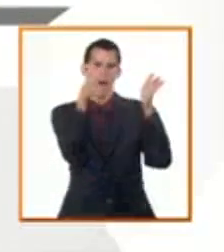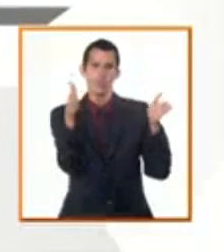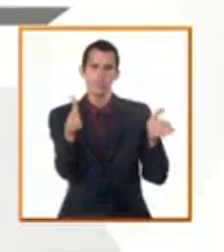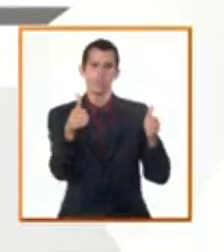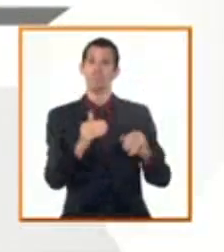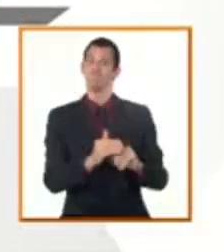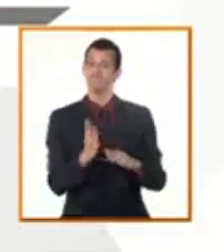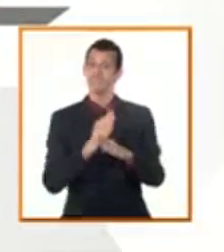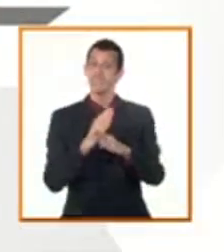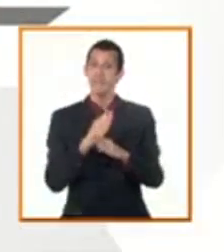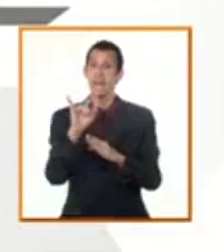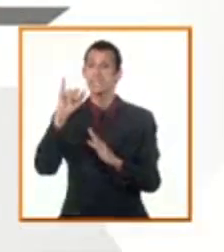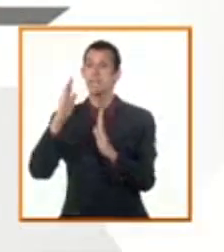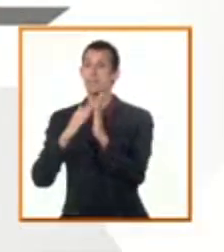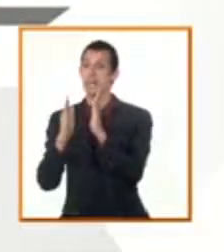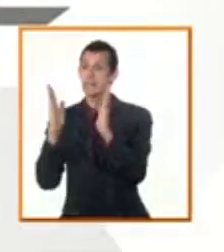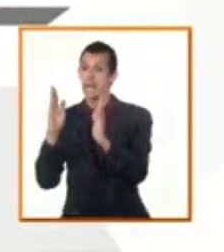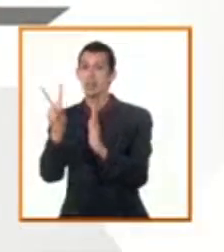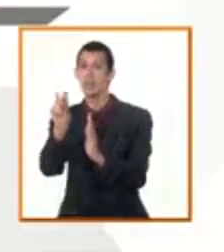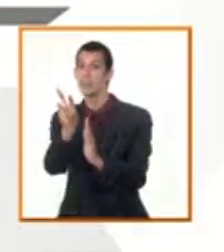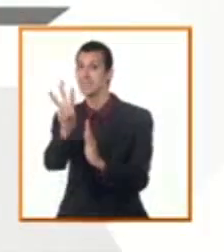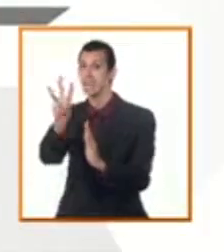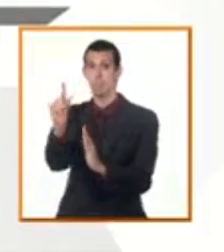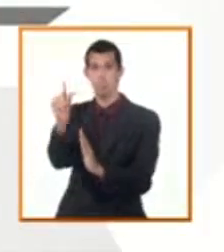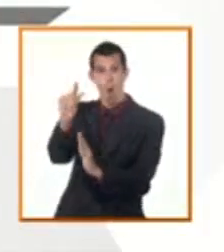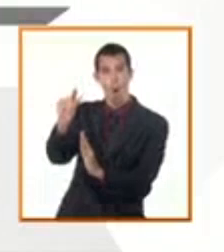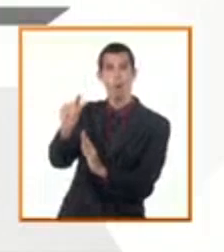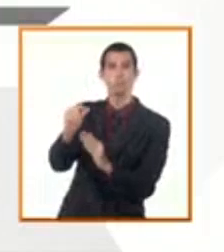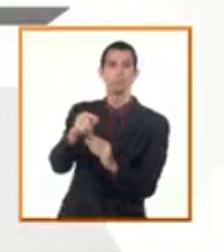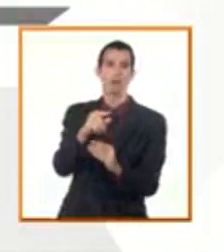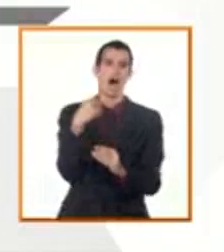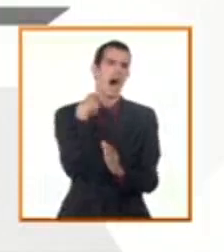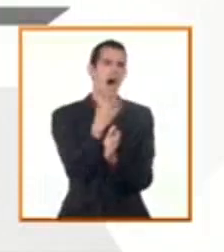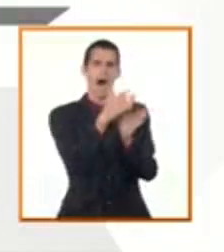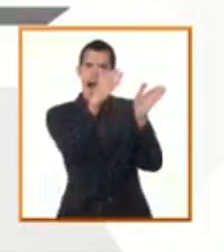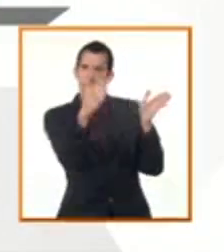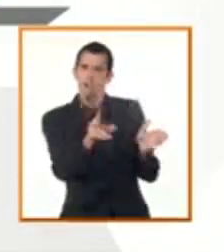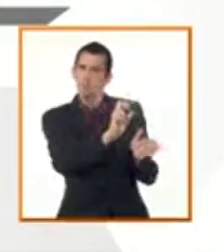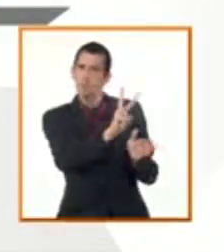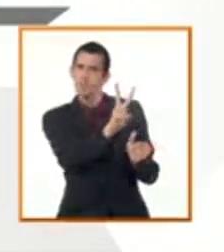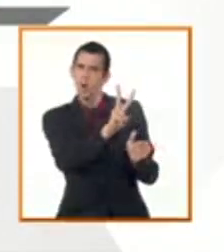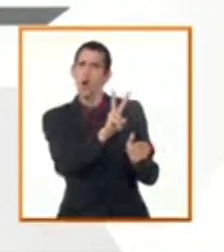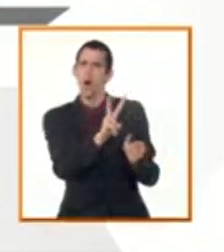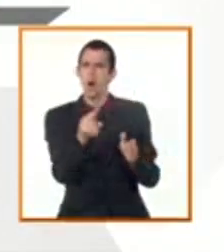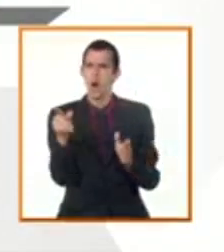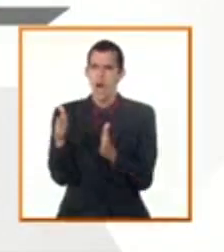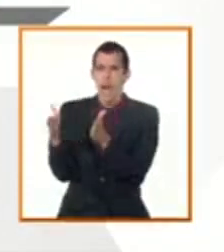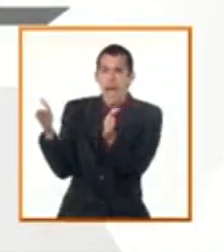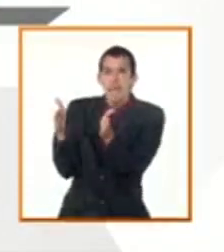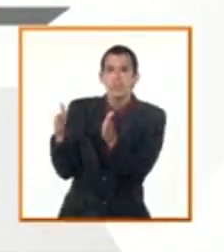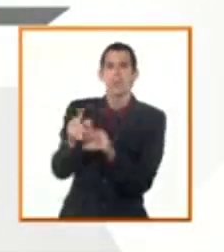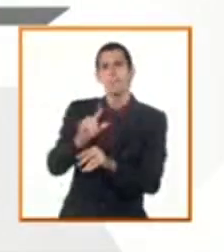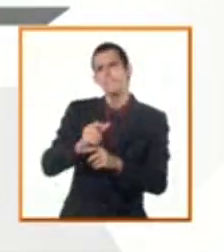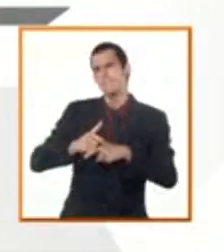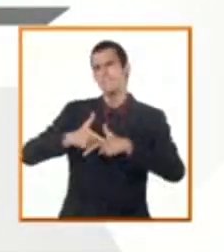elementos que sabemos que la pandemia estaba, también se detectaron un grupo de casos de droga. Cuatro puntos de frontera, el aeropuerto José Martí como